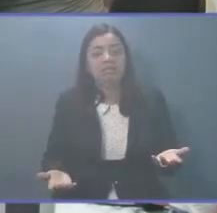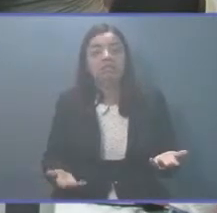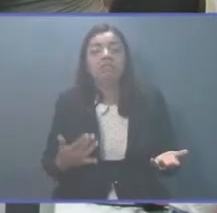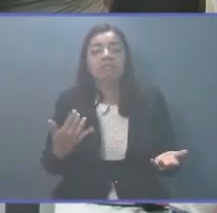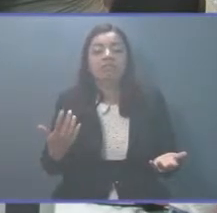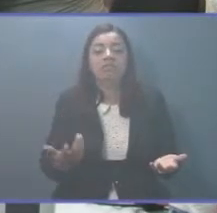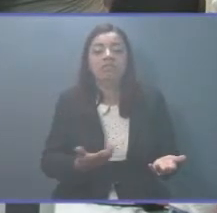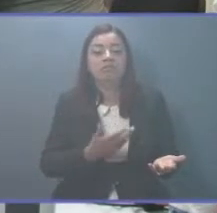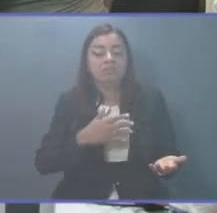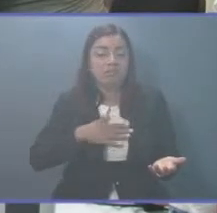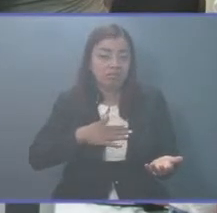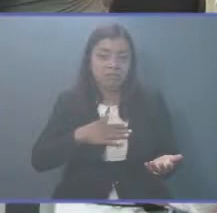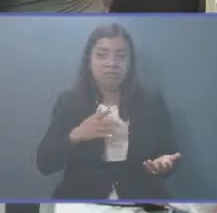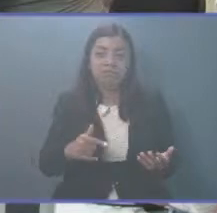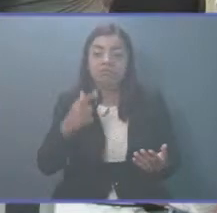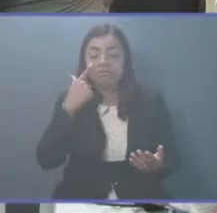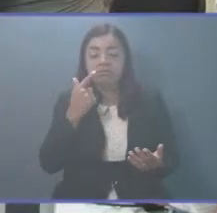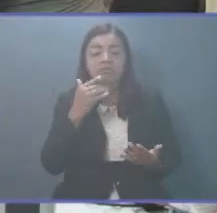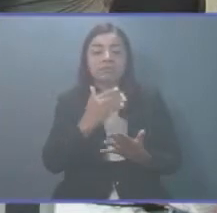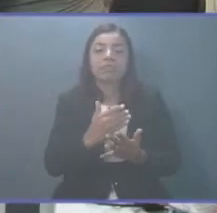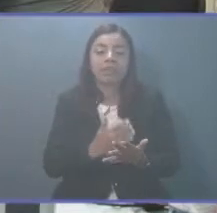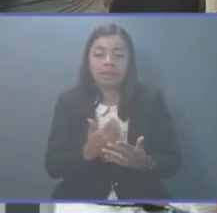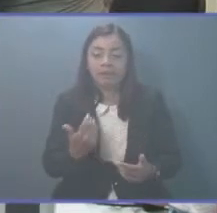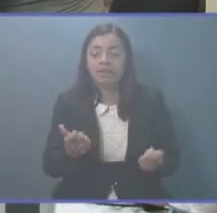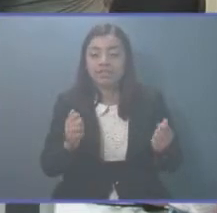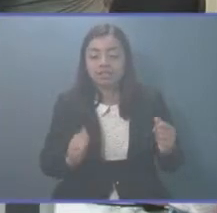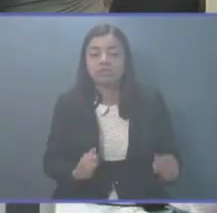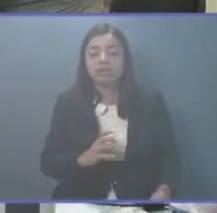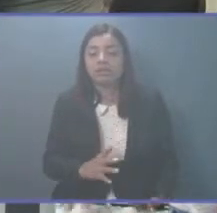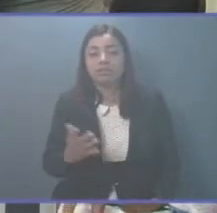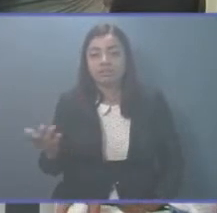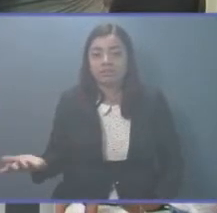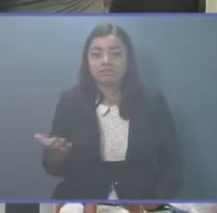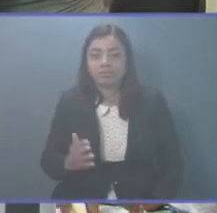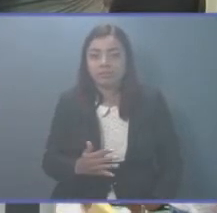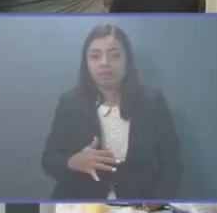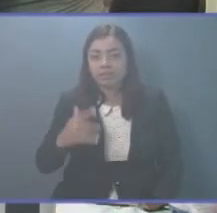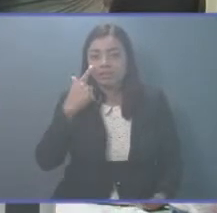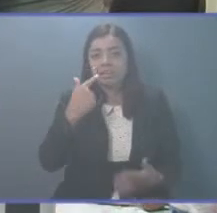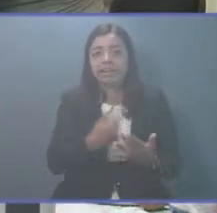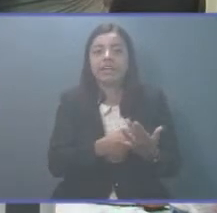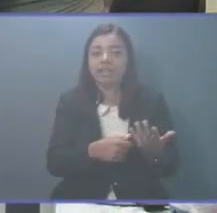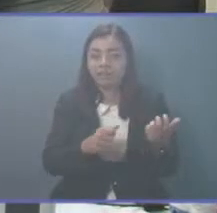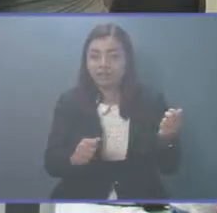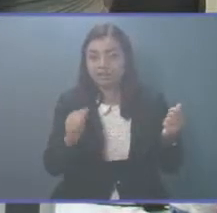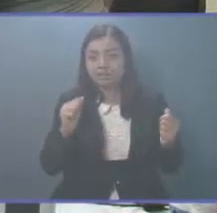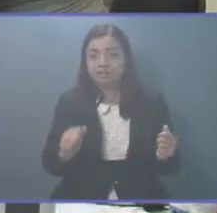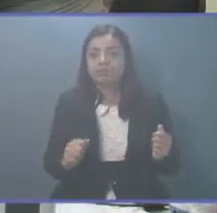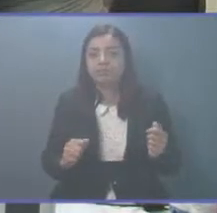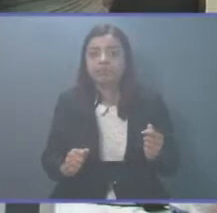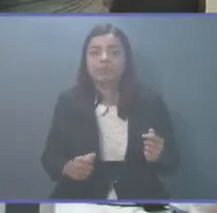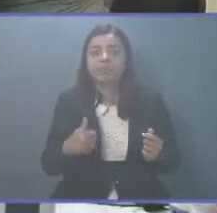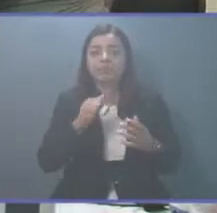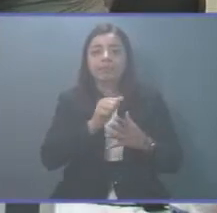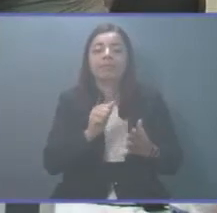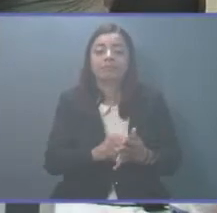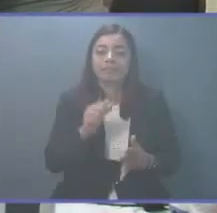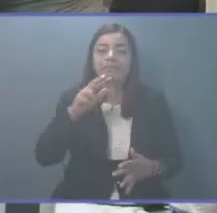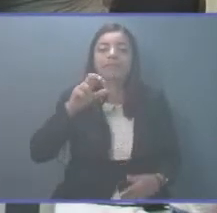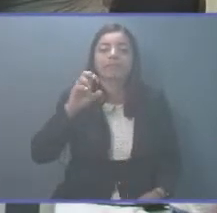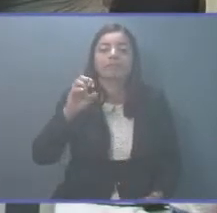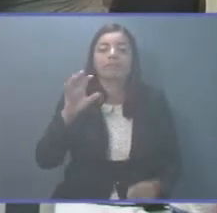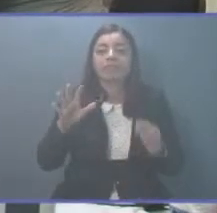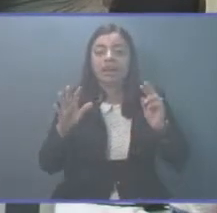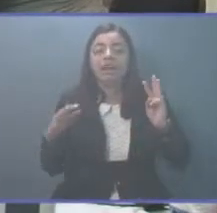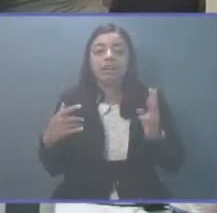tenemos nosotros, en el caso que usted está refiriendo, cuando dice soborno, el artículo 307, el que